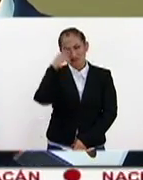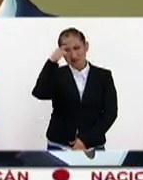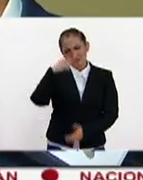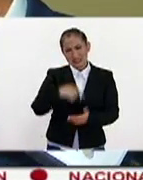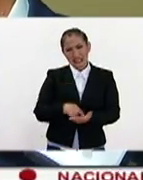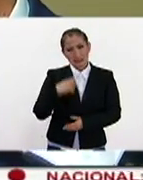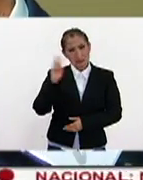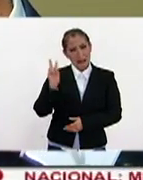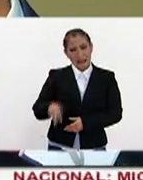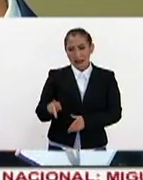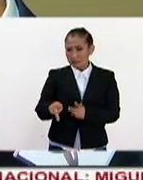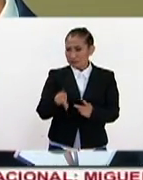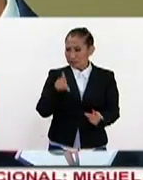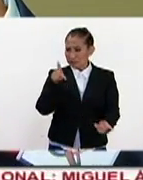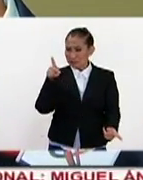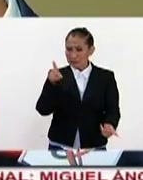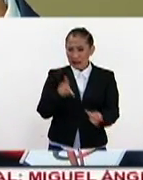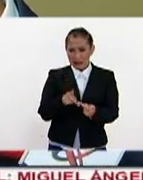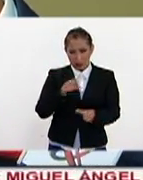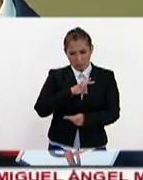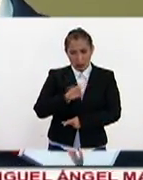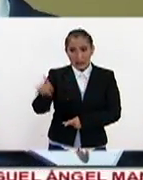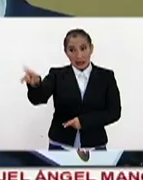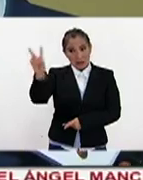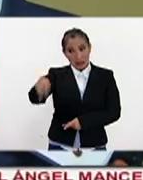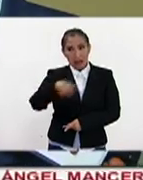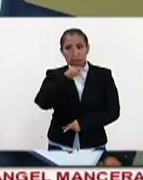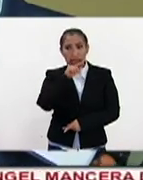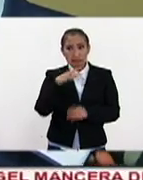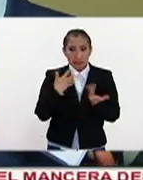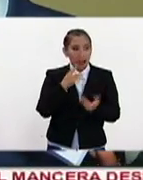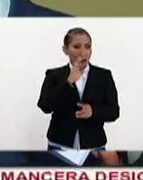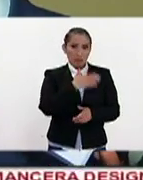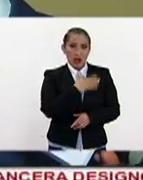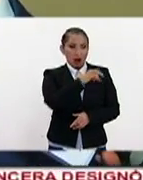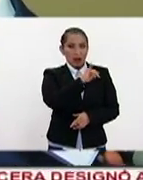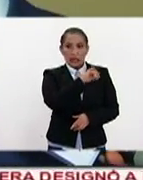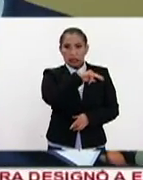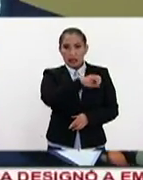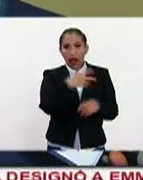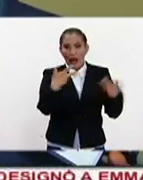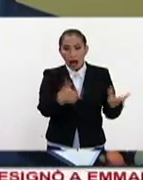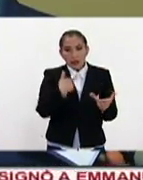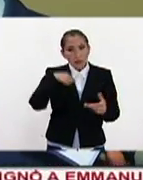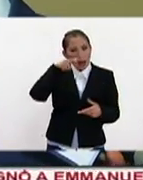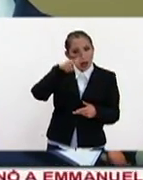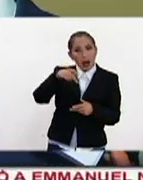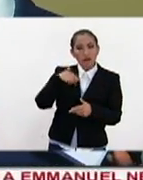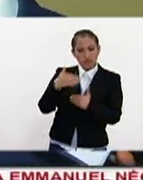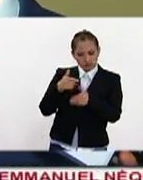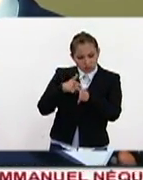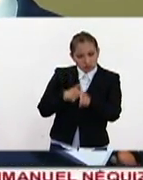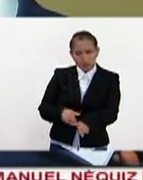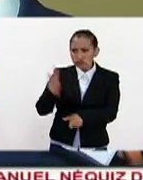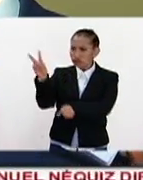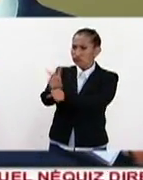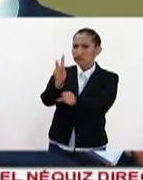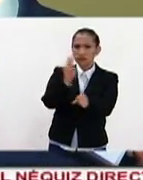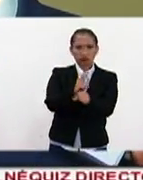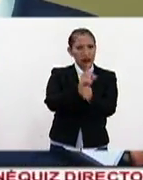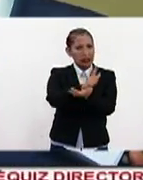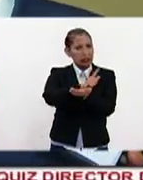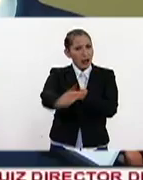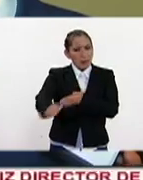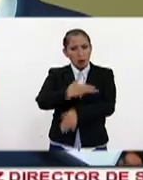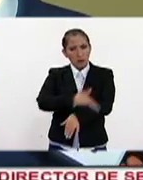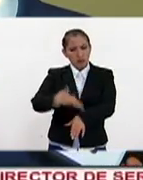es algo que es perfectamente posible y preocupante, y qué bueno que el Instituto Nacional Electoral esté echado para adelante, esté conduciendo con